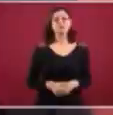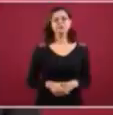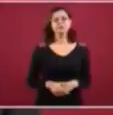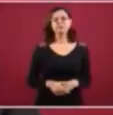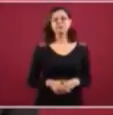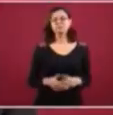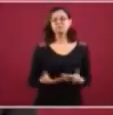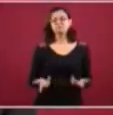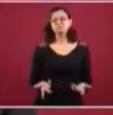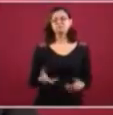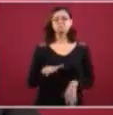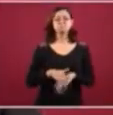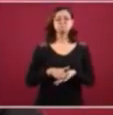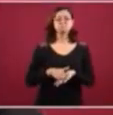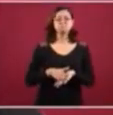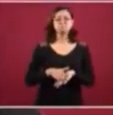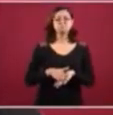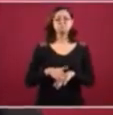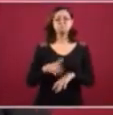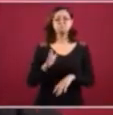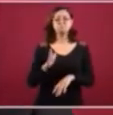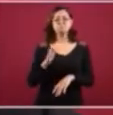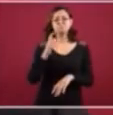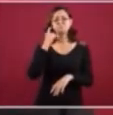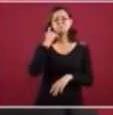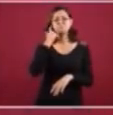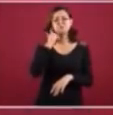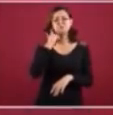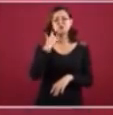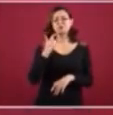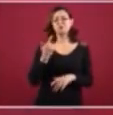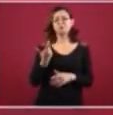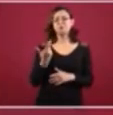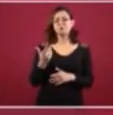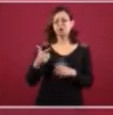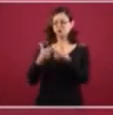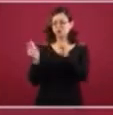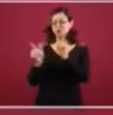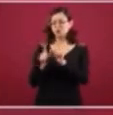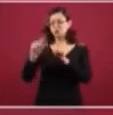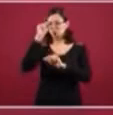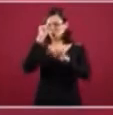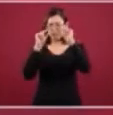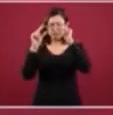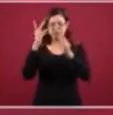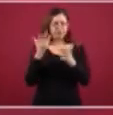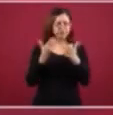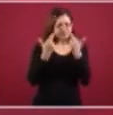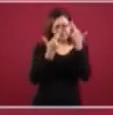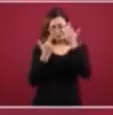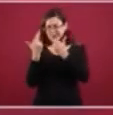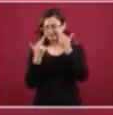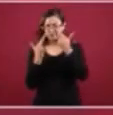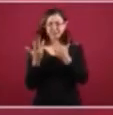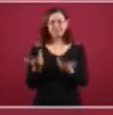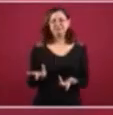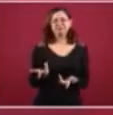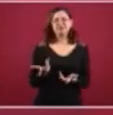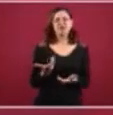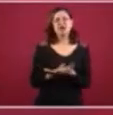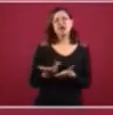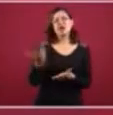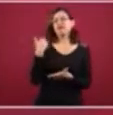el que se esté utilizando más inteligencia que antes. ¿Para qué utilizaban antes